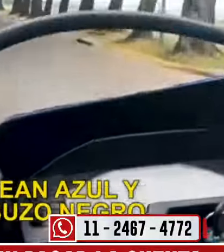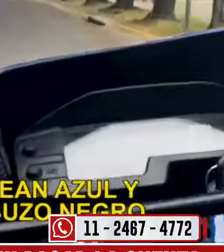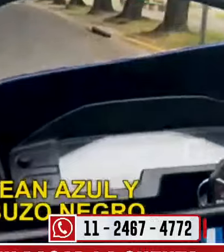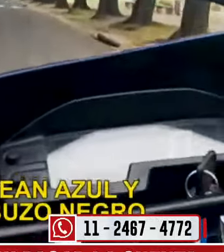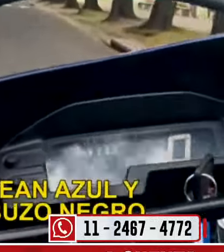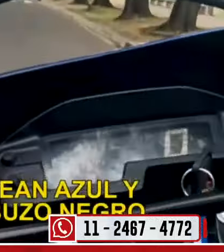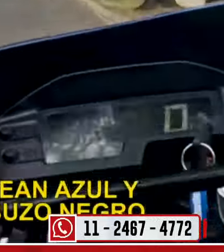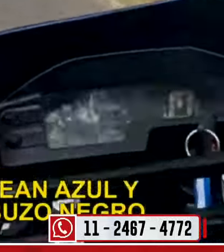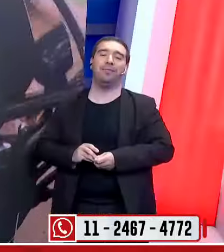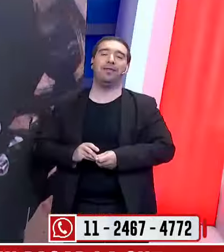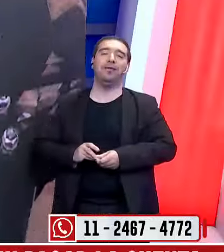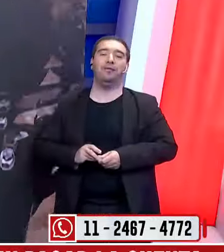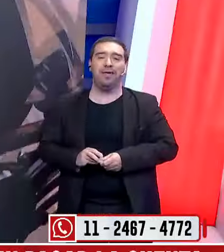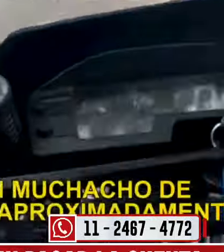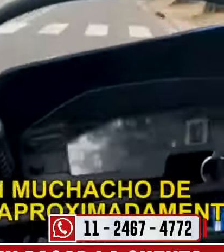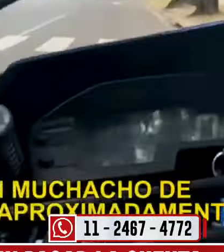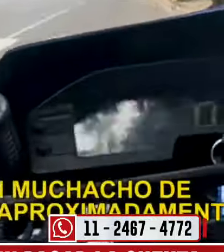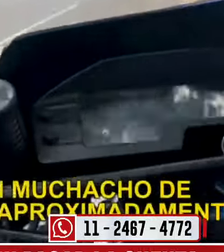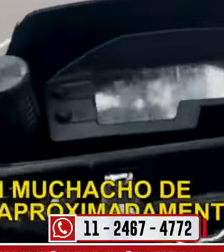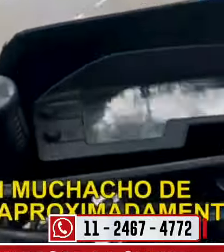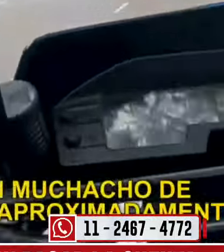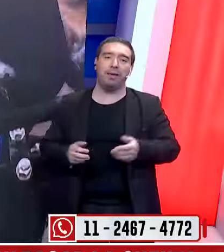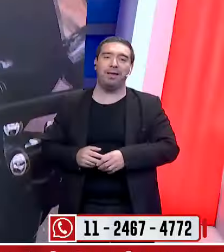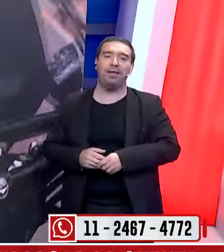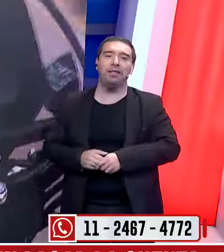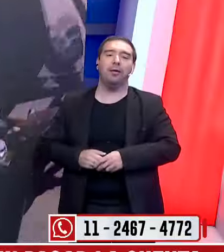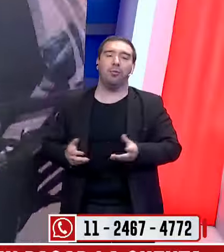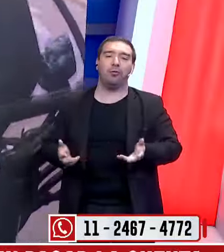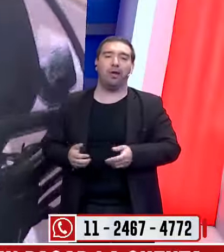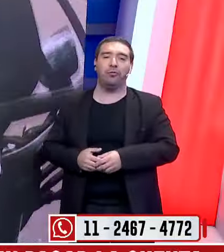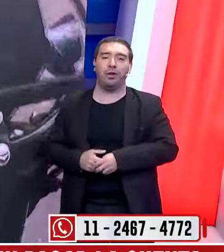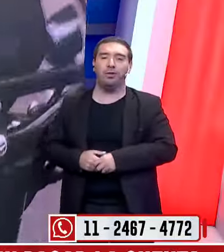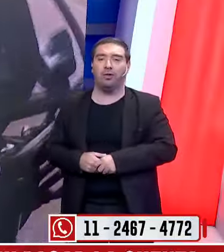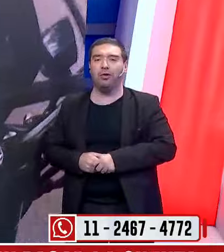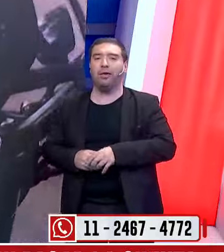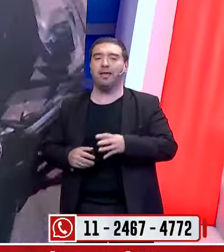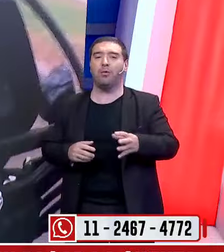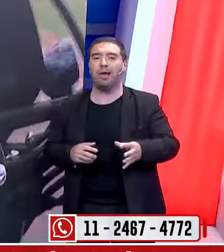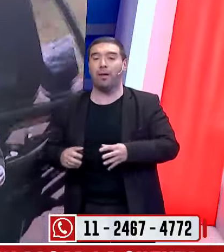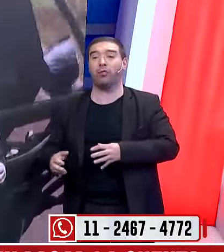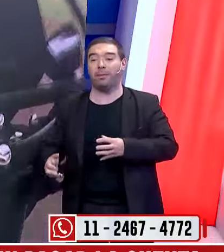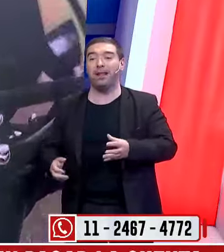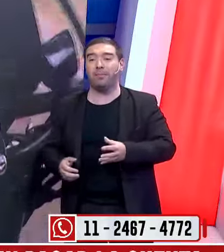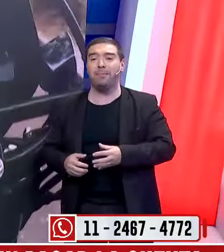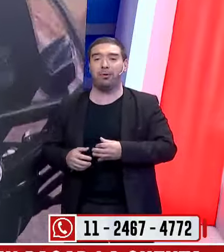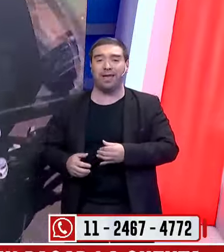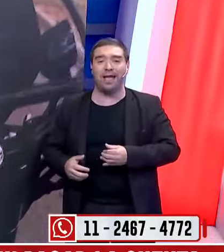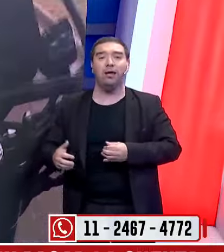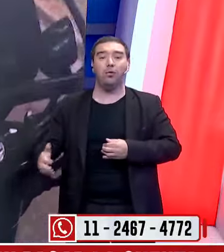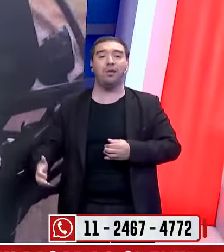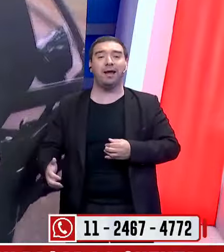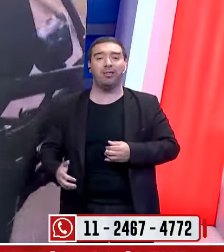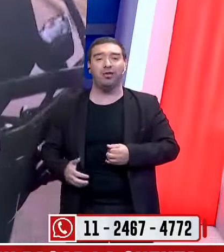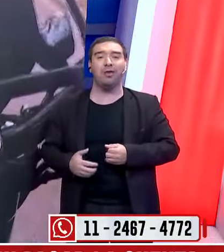Se fue adentro, no, se fue, o sea, fue detenido sin pagar después, obviamente, bueno. Como es una contravención y alguna causa penal también, porque